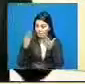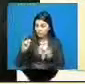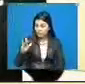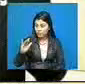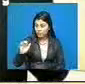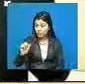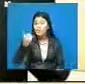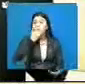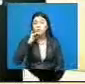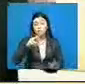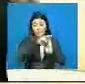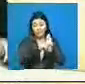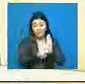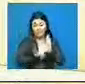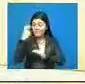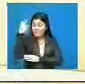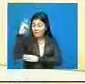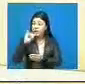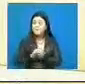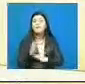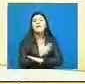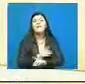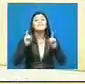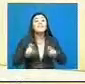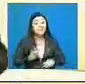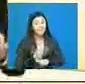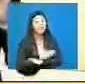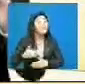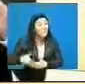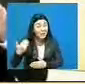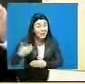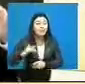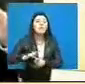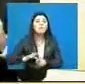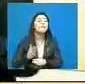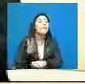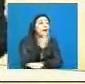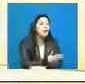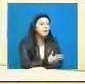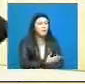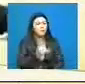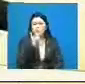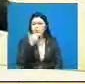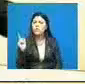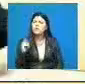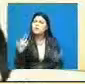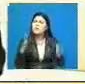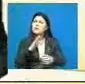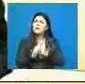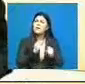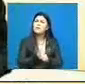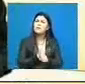regla fiscal se debió haber adoptado antes. Y se adoptó no para los años